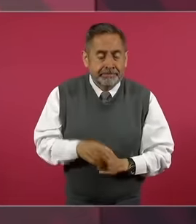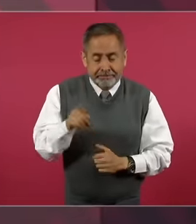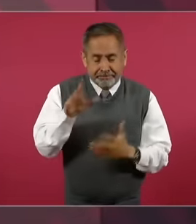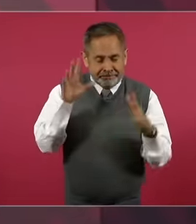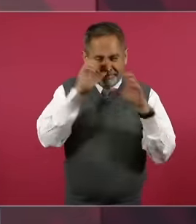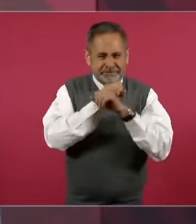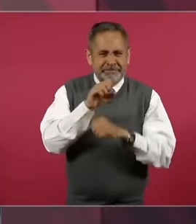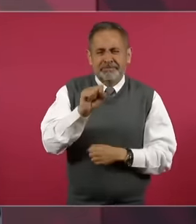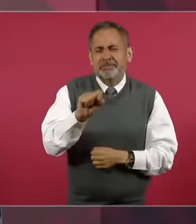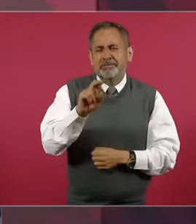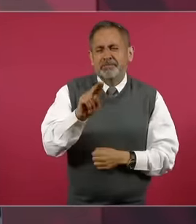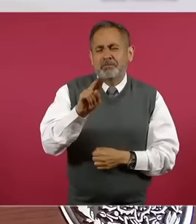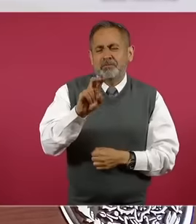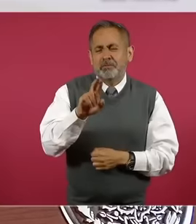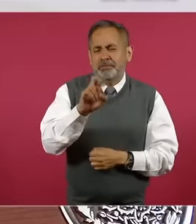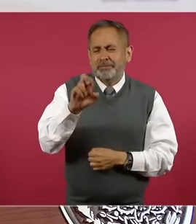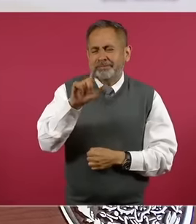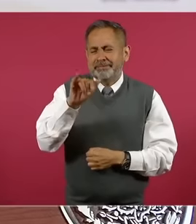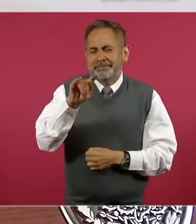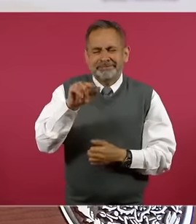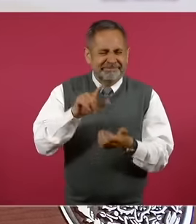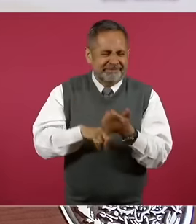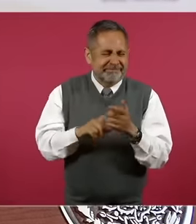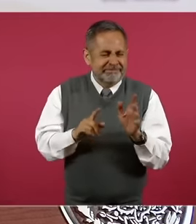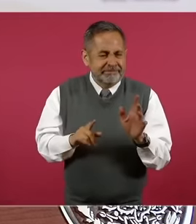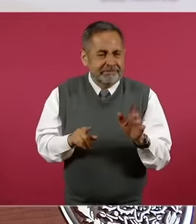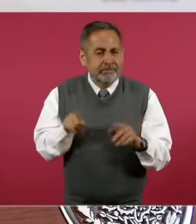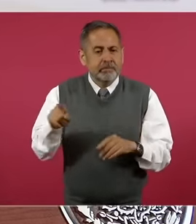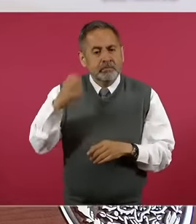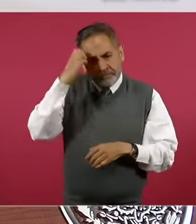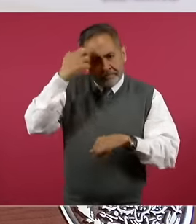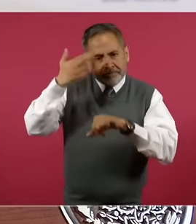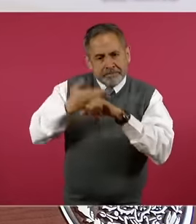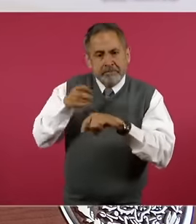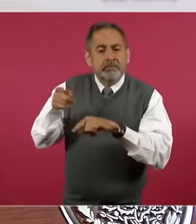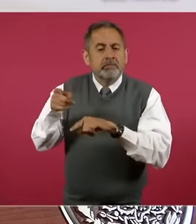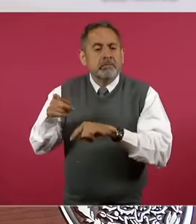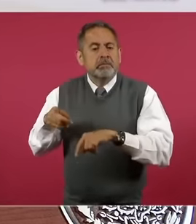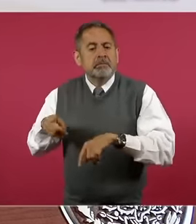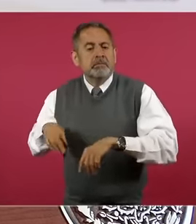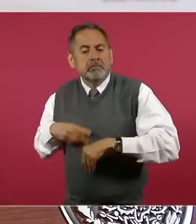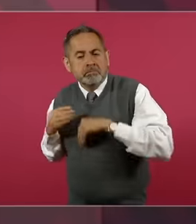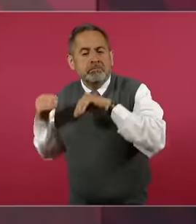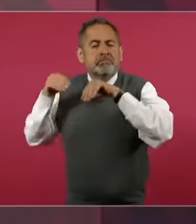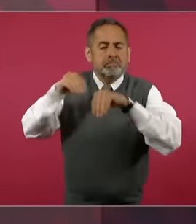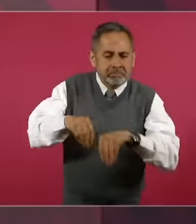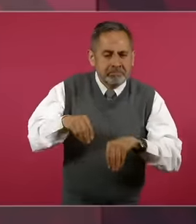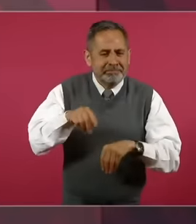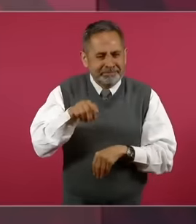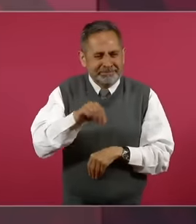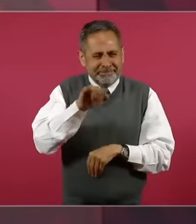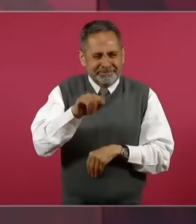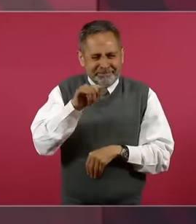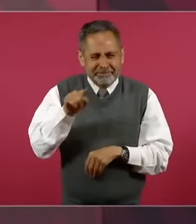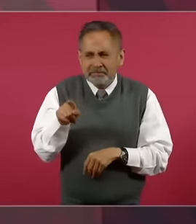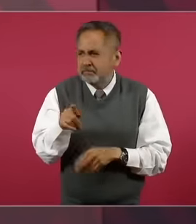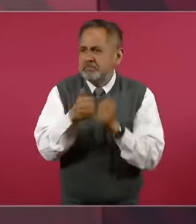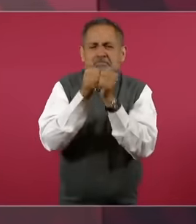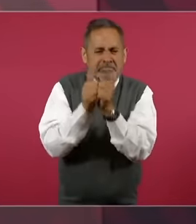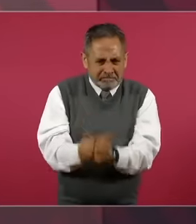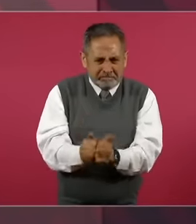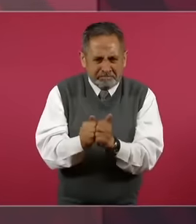surrealista, de un extranjero que llegó a Xilitla y se quedó